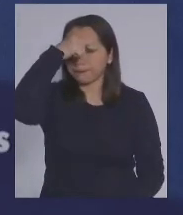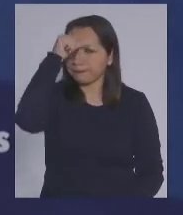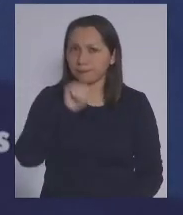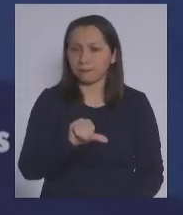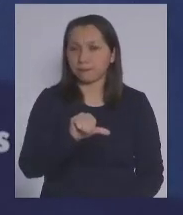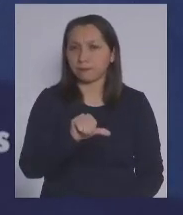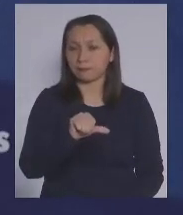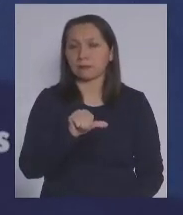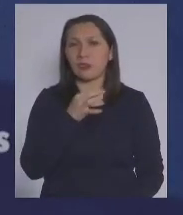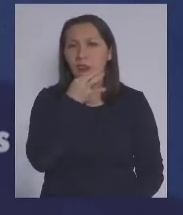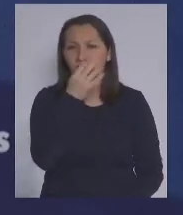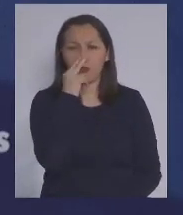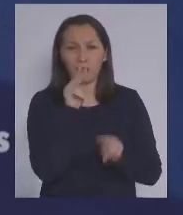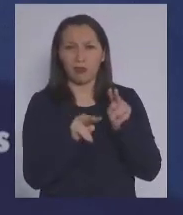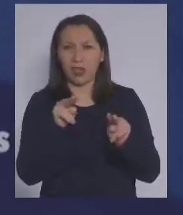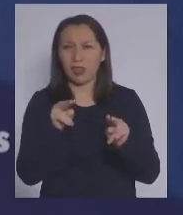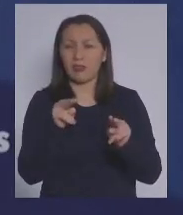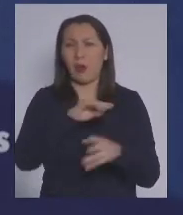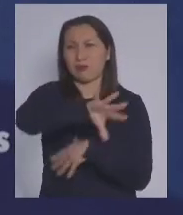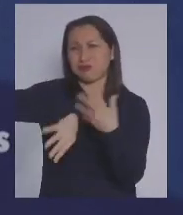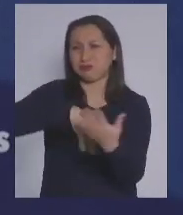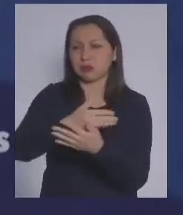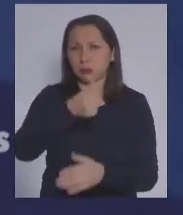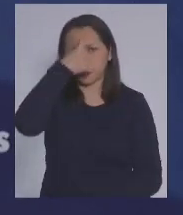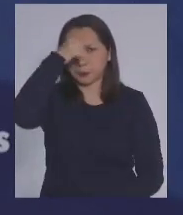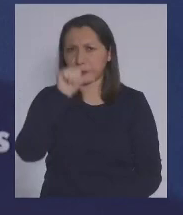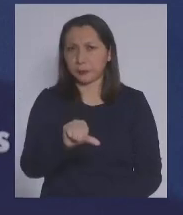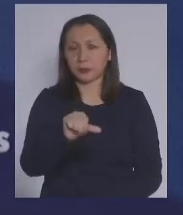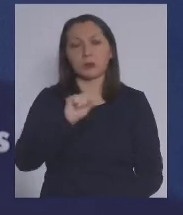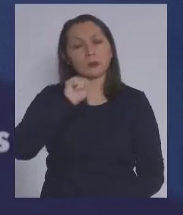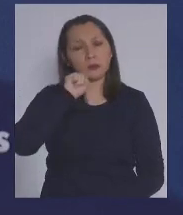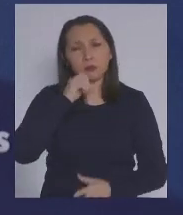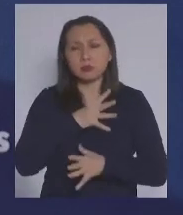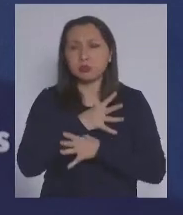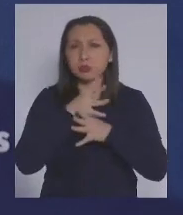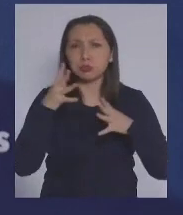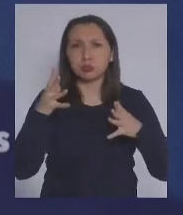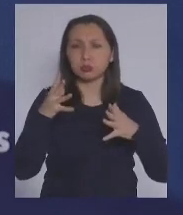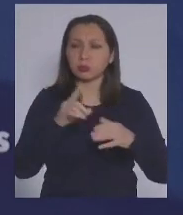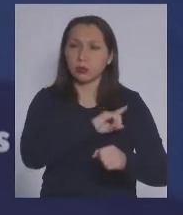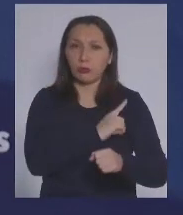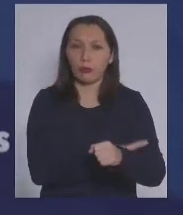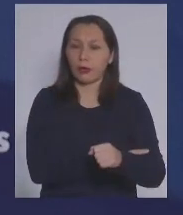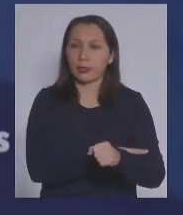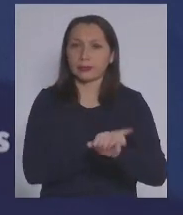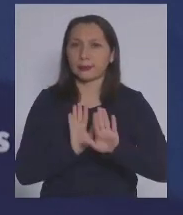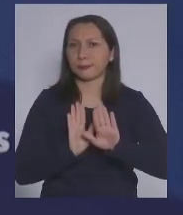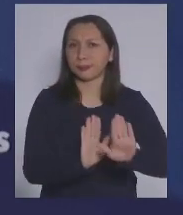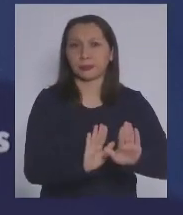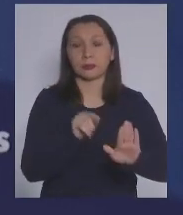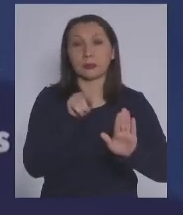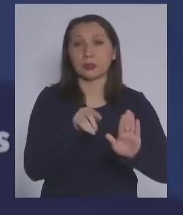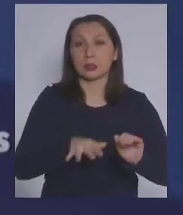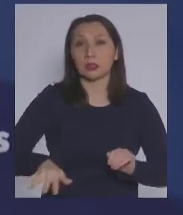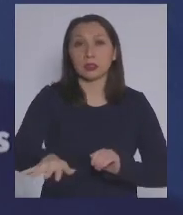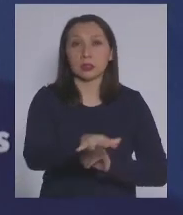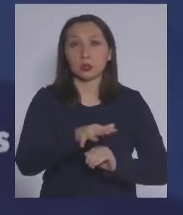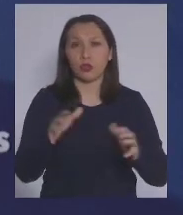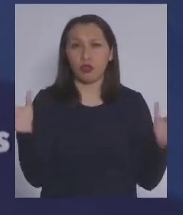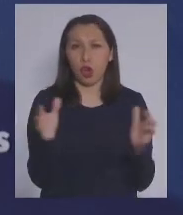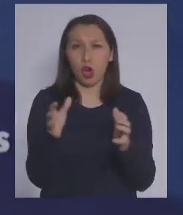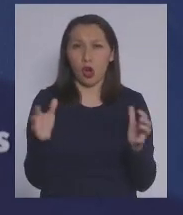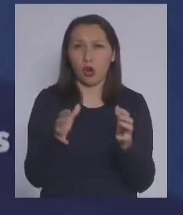consideramos que la evidencia es condenables y la condenamos con mucha fuerza ya que esta situación de violencia